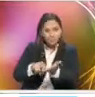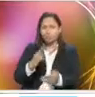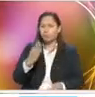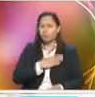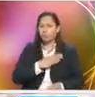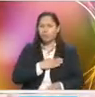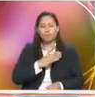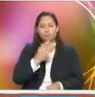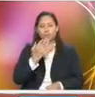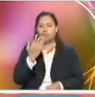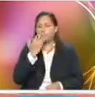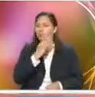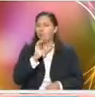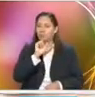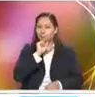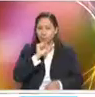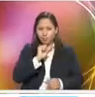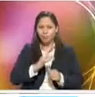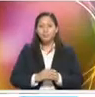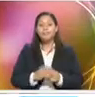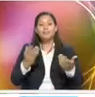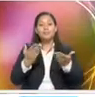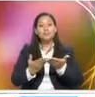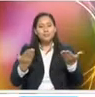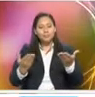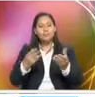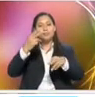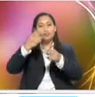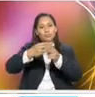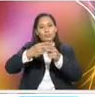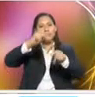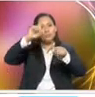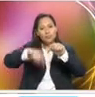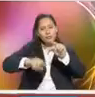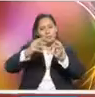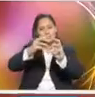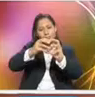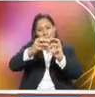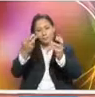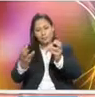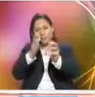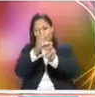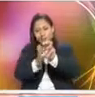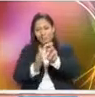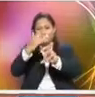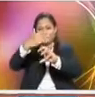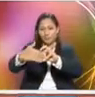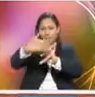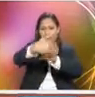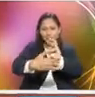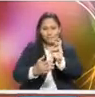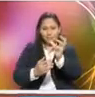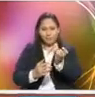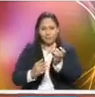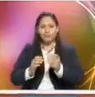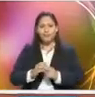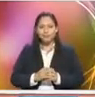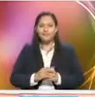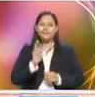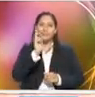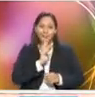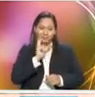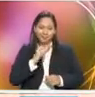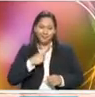Pues bueno, aquí ya nada más el rollo es quitarle El hueso. centro, ¿no? El huesito. Pero bueno, vamos a